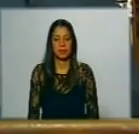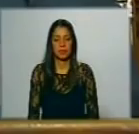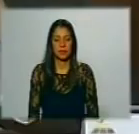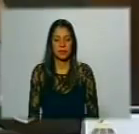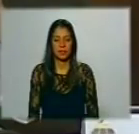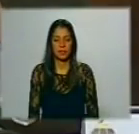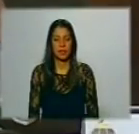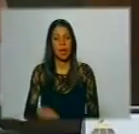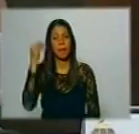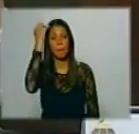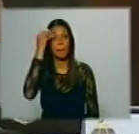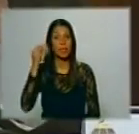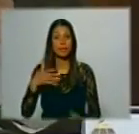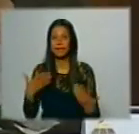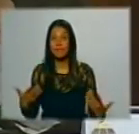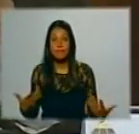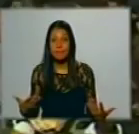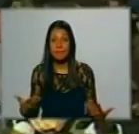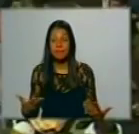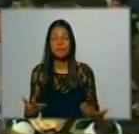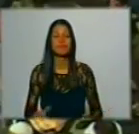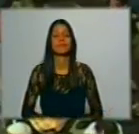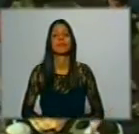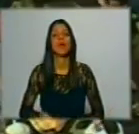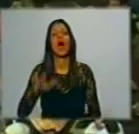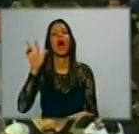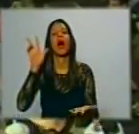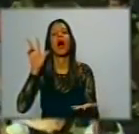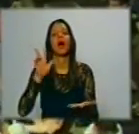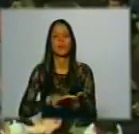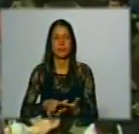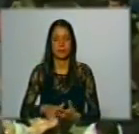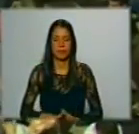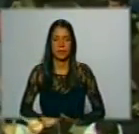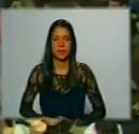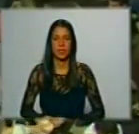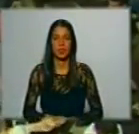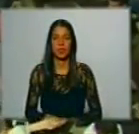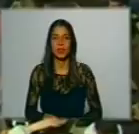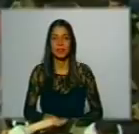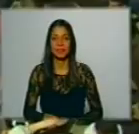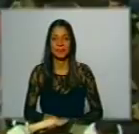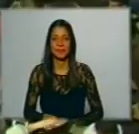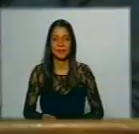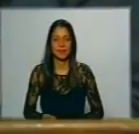En consideración el artículo. Aprobado. Siguiente artículo.